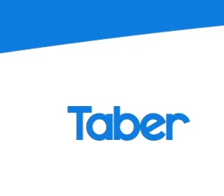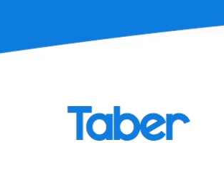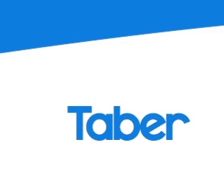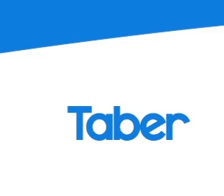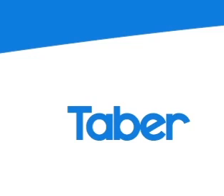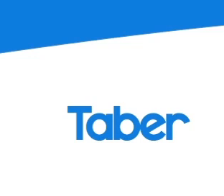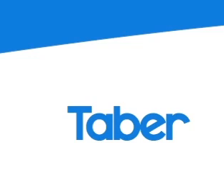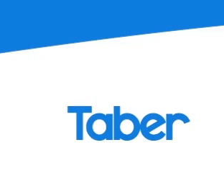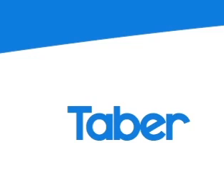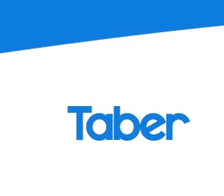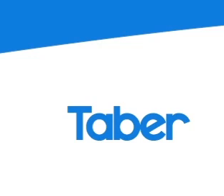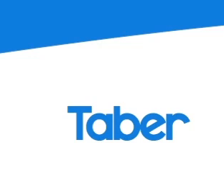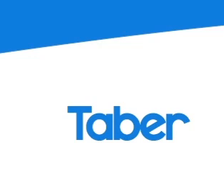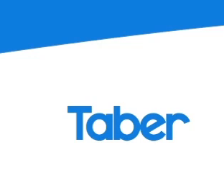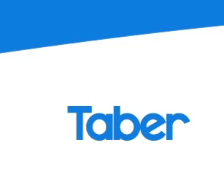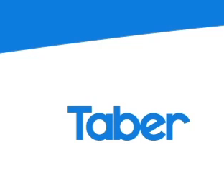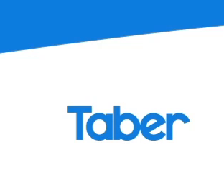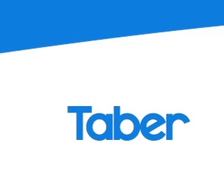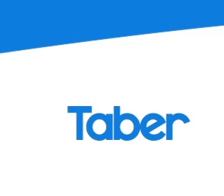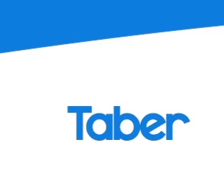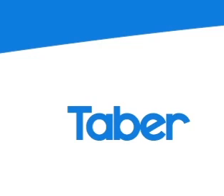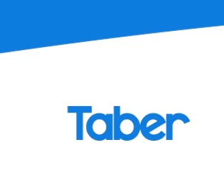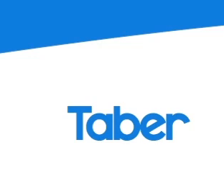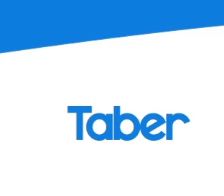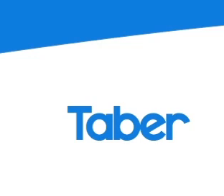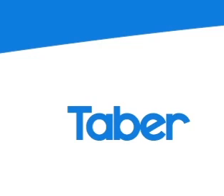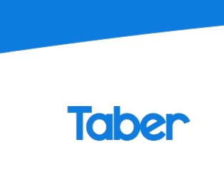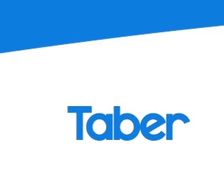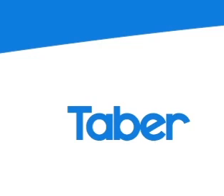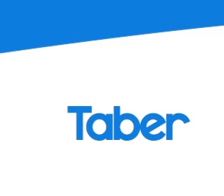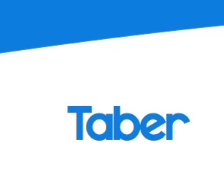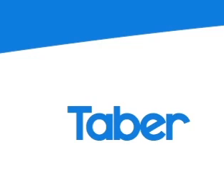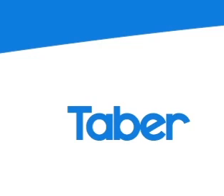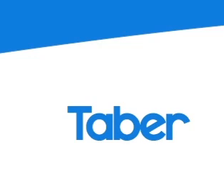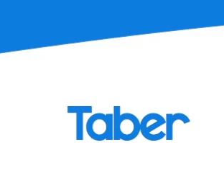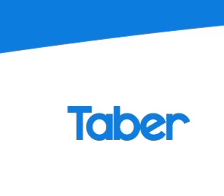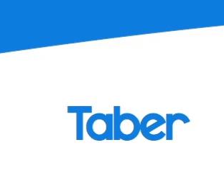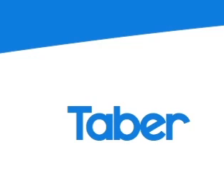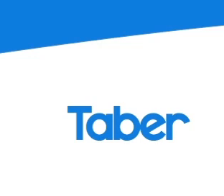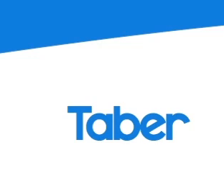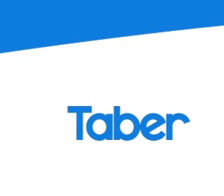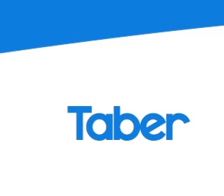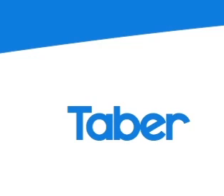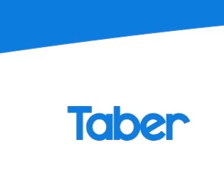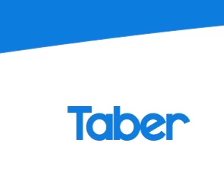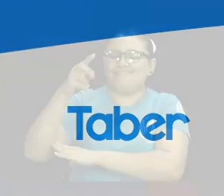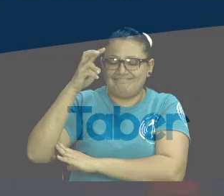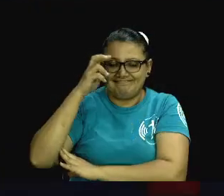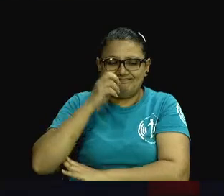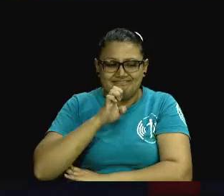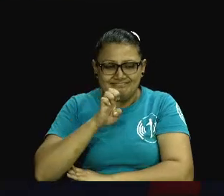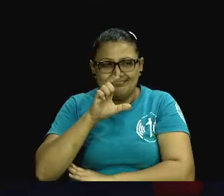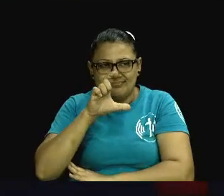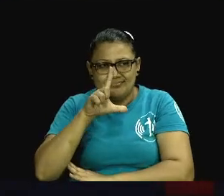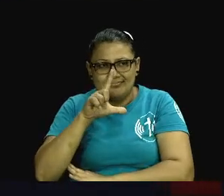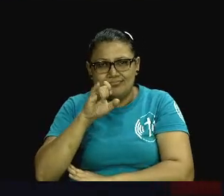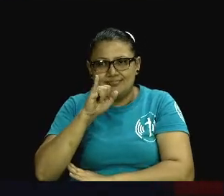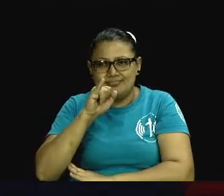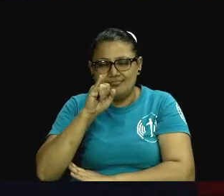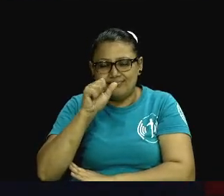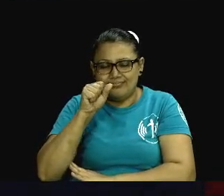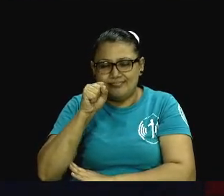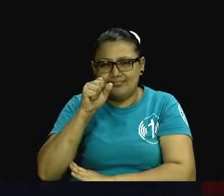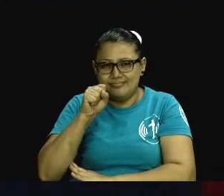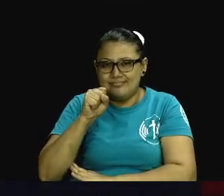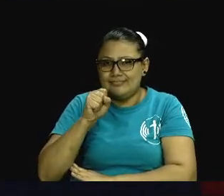del mar ahí es donde el día dijo ya va a llover sabe en pocas palabras que